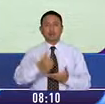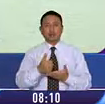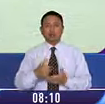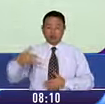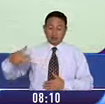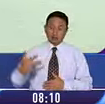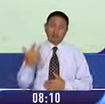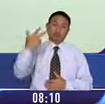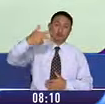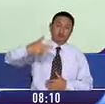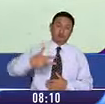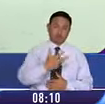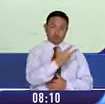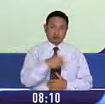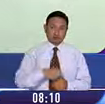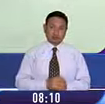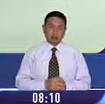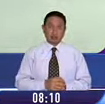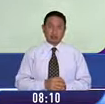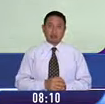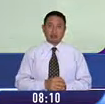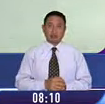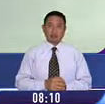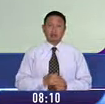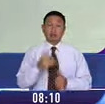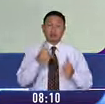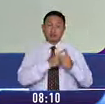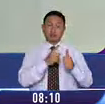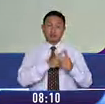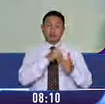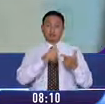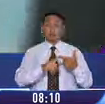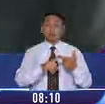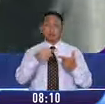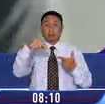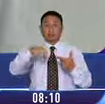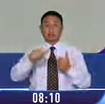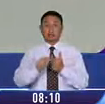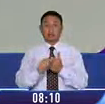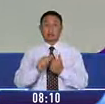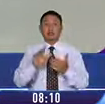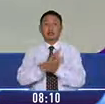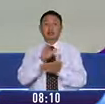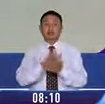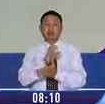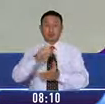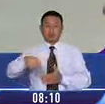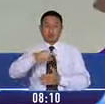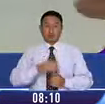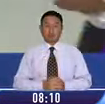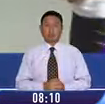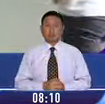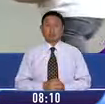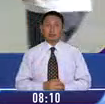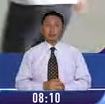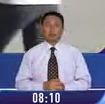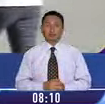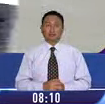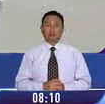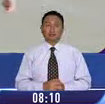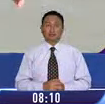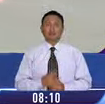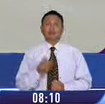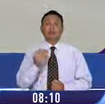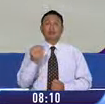rompes velocidades, porque aparte de esto tenemos una institución aquí, una institución tenemos aquí para que